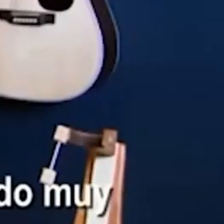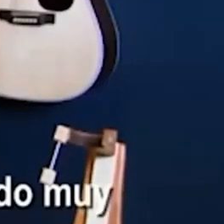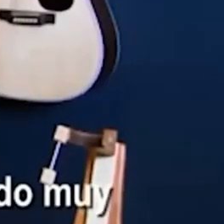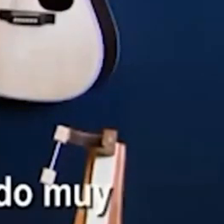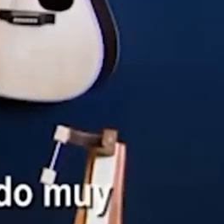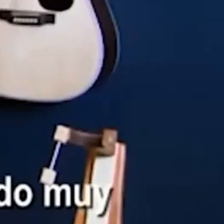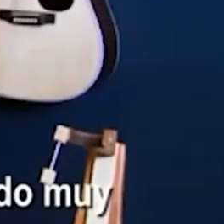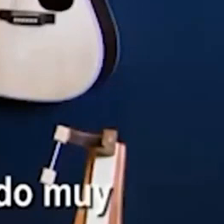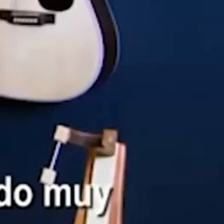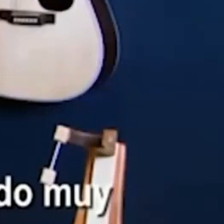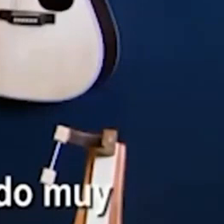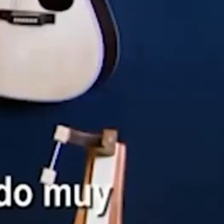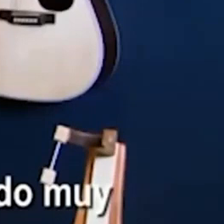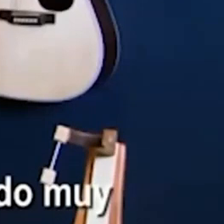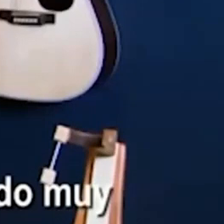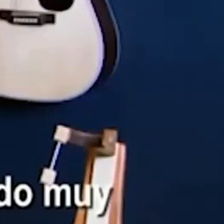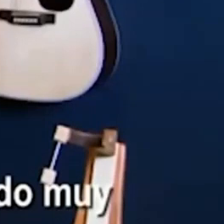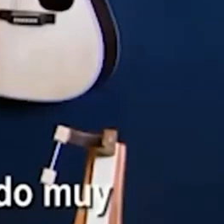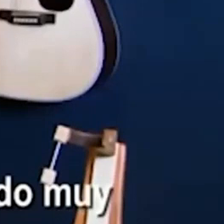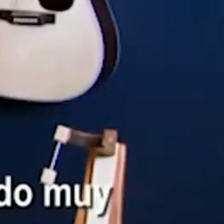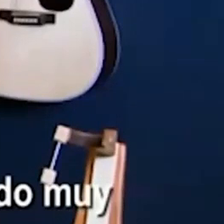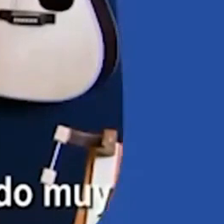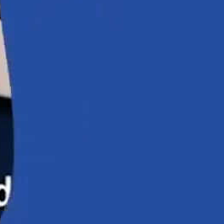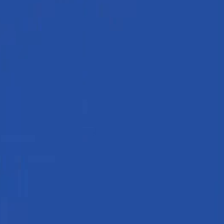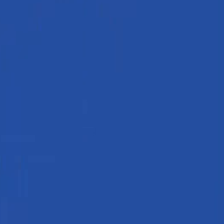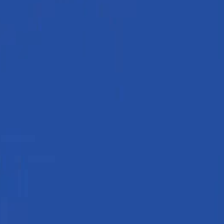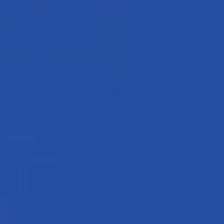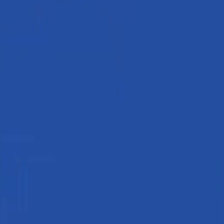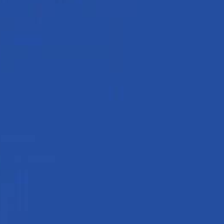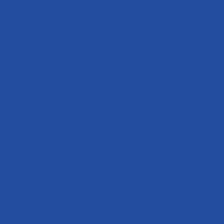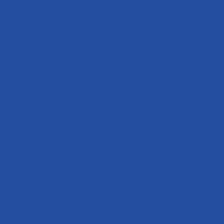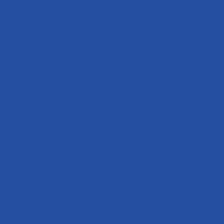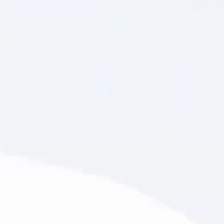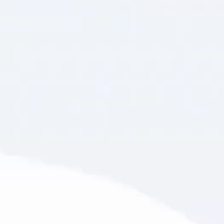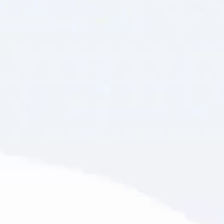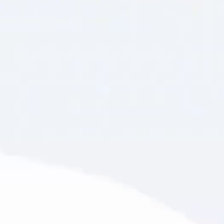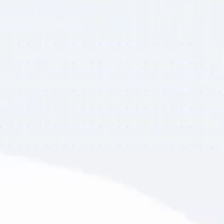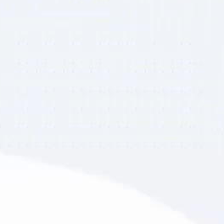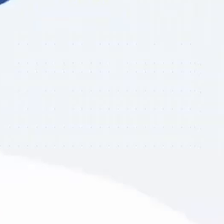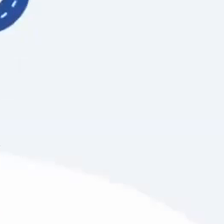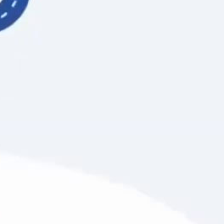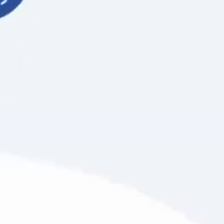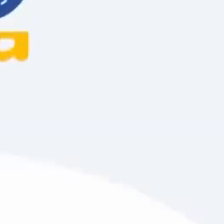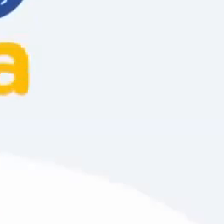a brilliant harpsichordy crystalline.